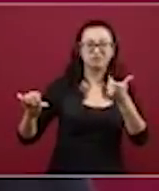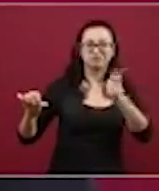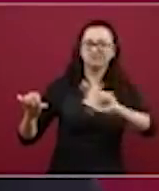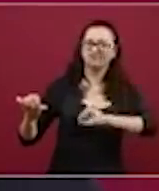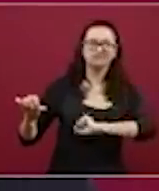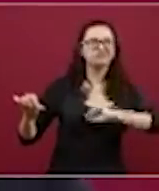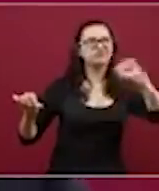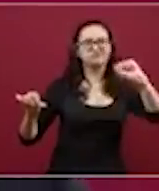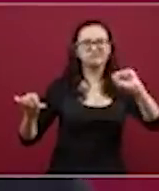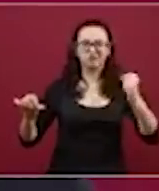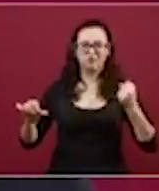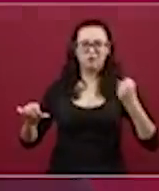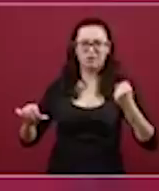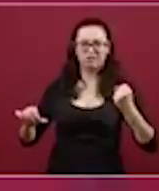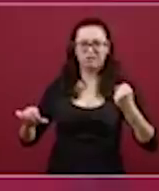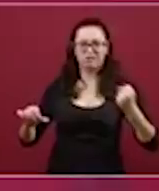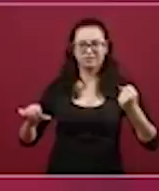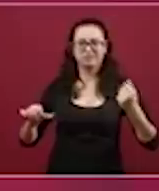Ayer